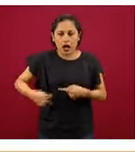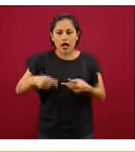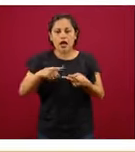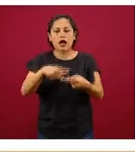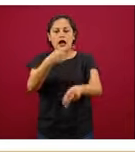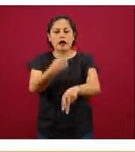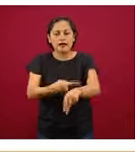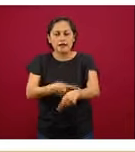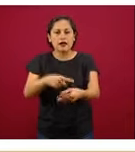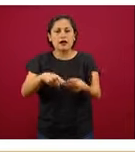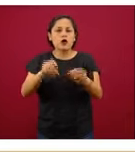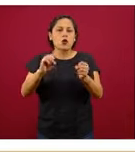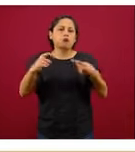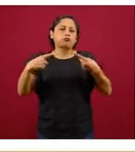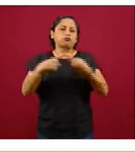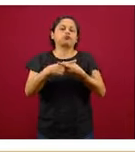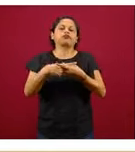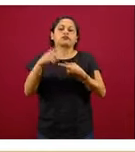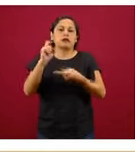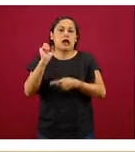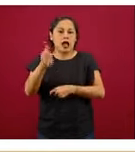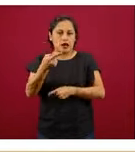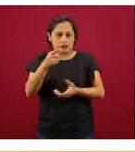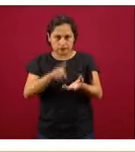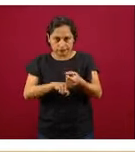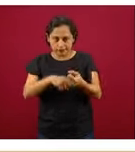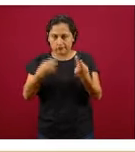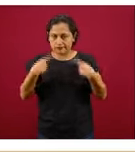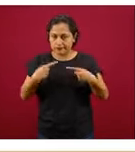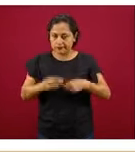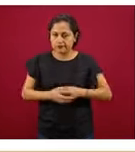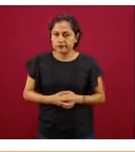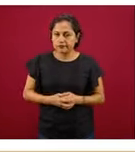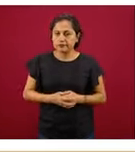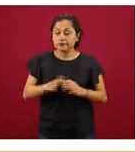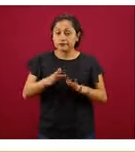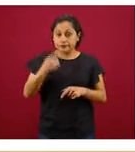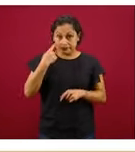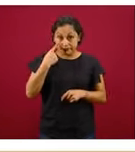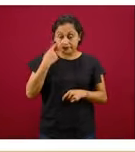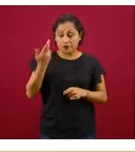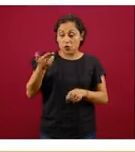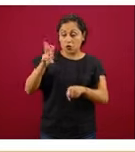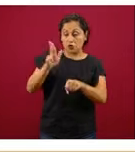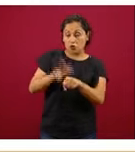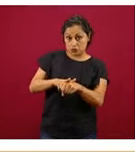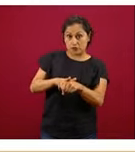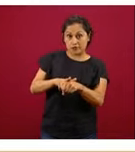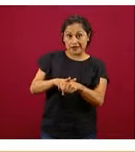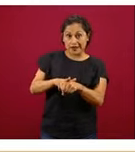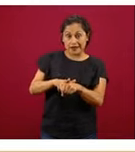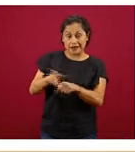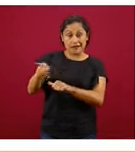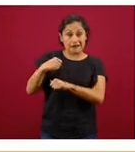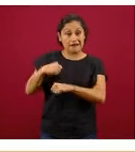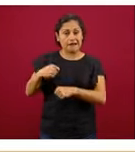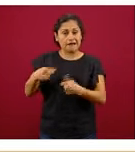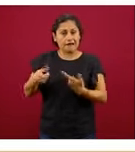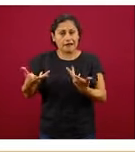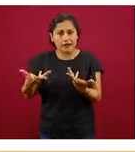a los padecimientos toxicológicos. Ahora, en el lado del hospital, lo que tenemos que hacer y que estamos haciendo es que